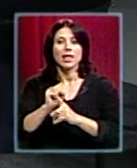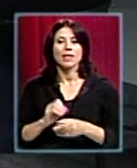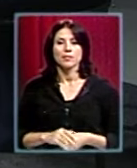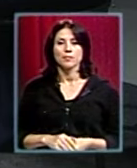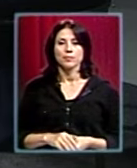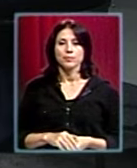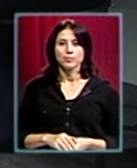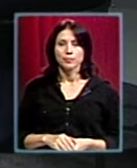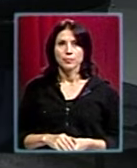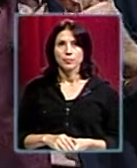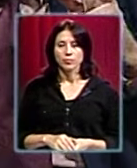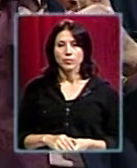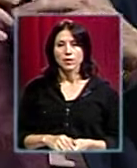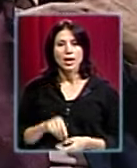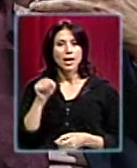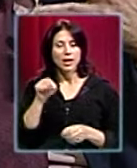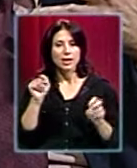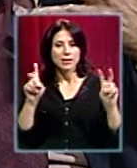este tema